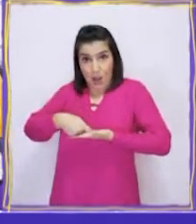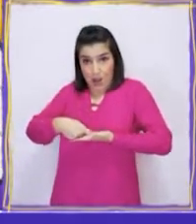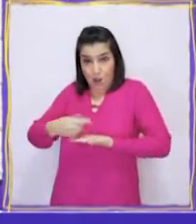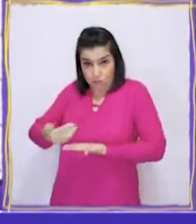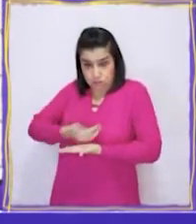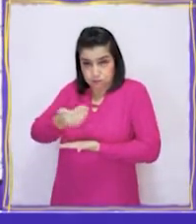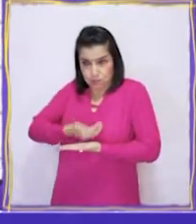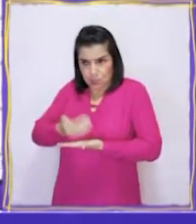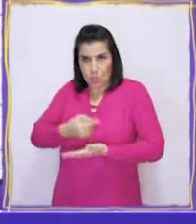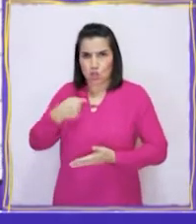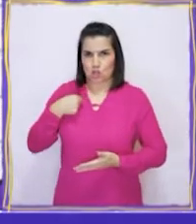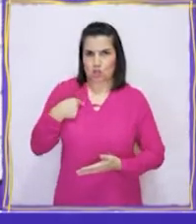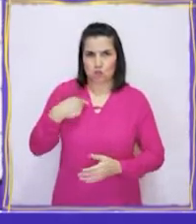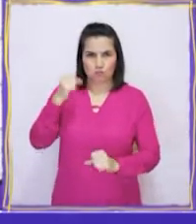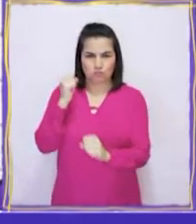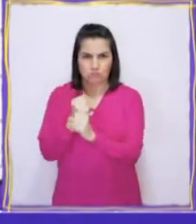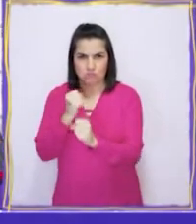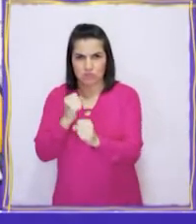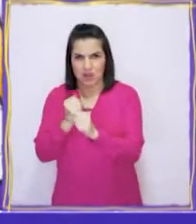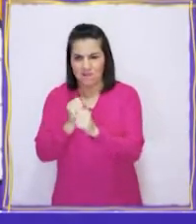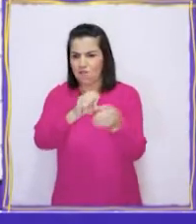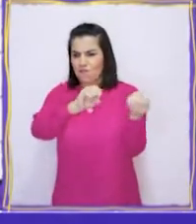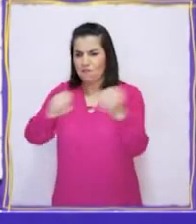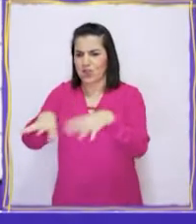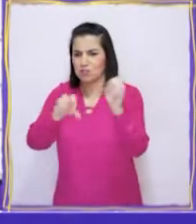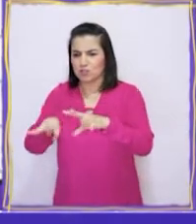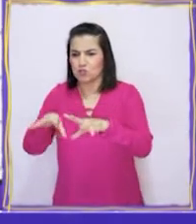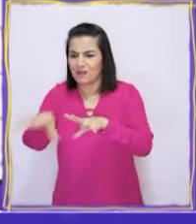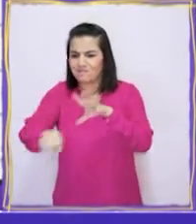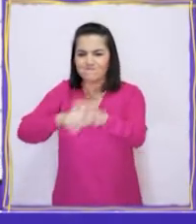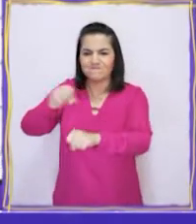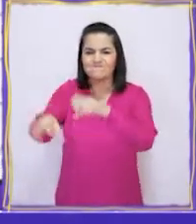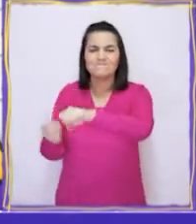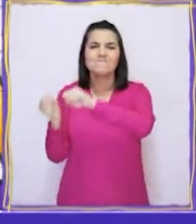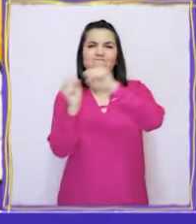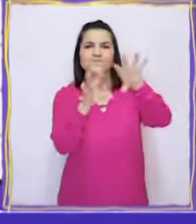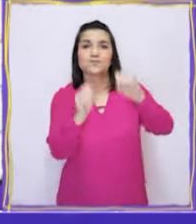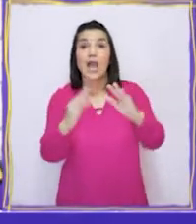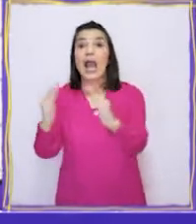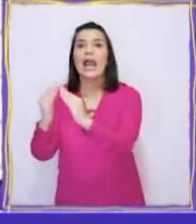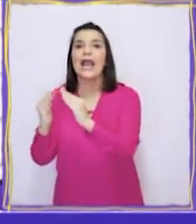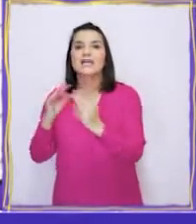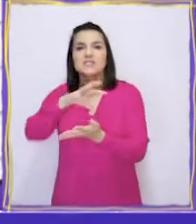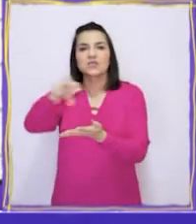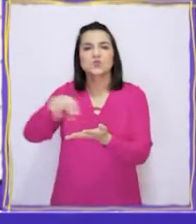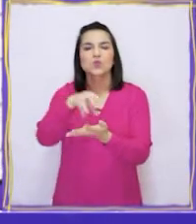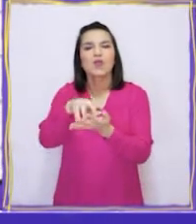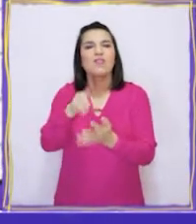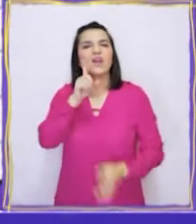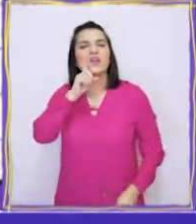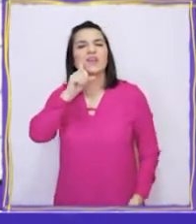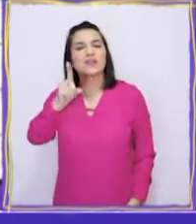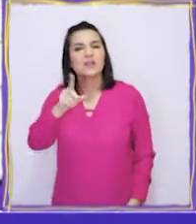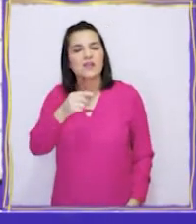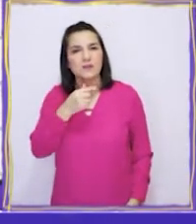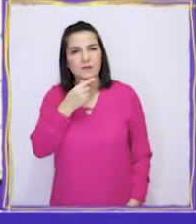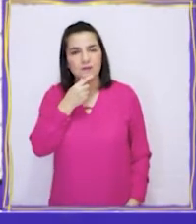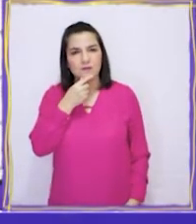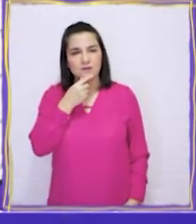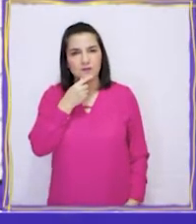cambio de recoger los desechos y basura de las casas y ciudades. ¿Quién soy?